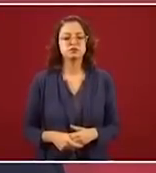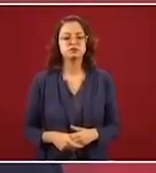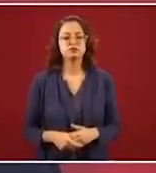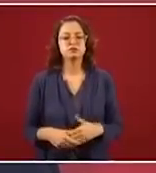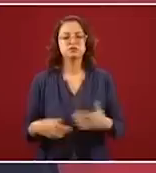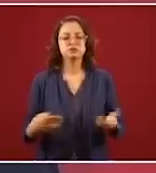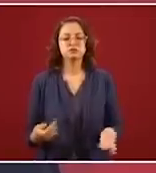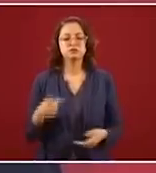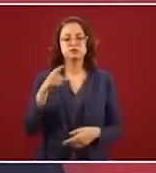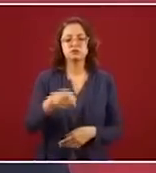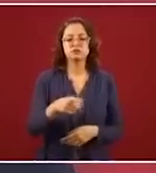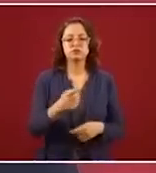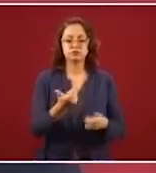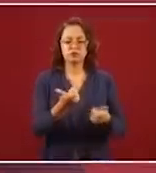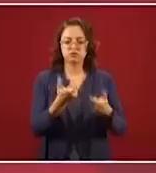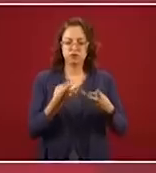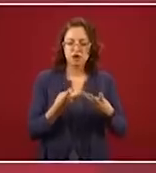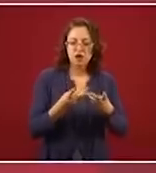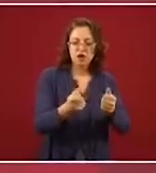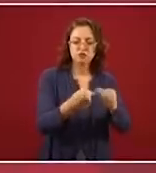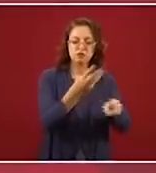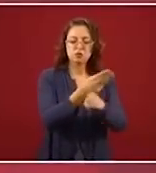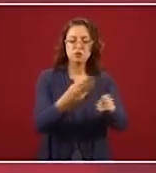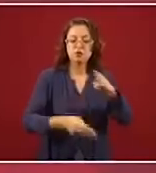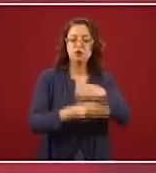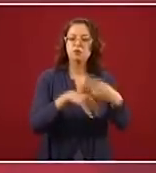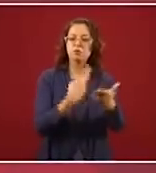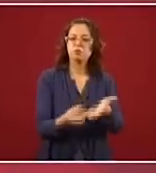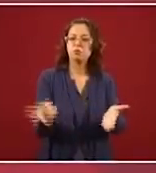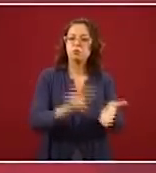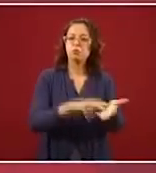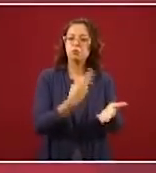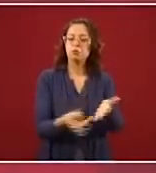el costo de los materiales.